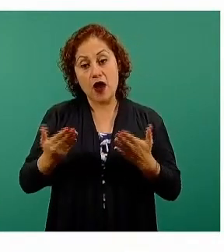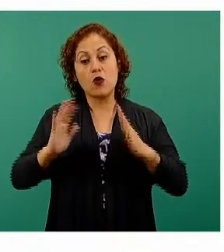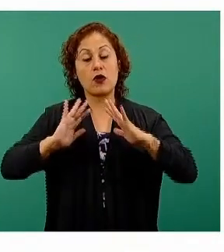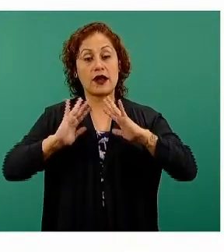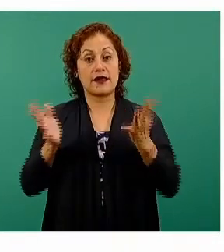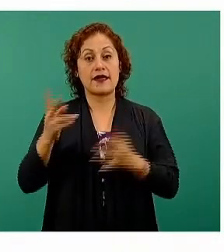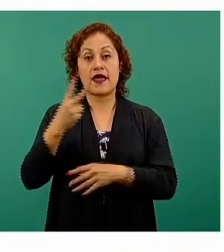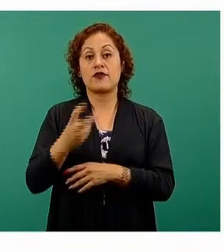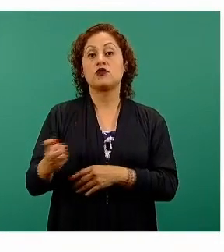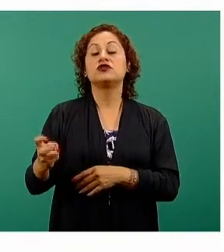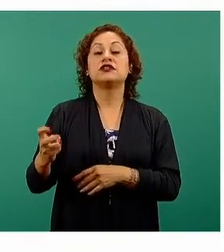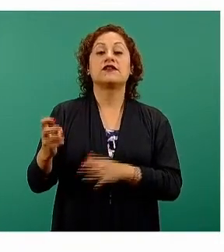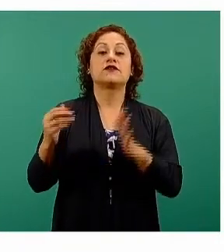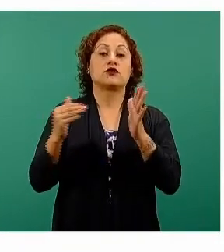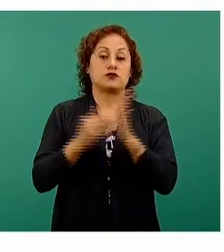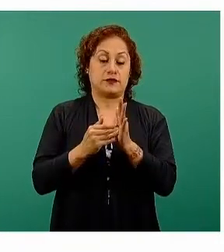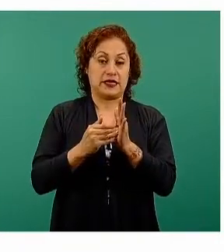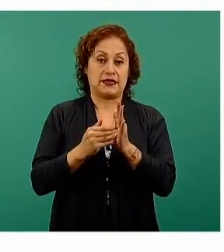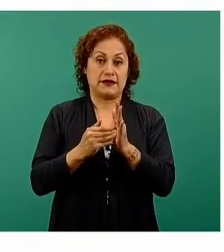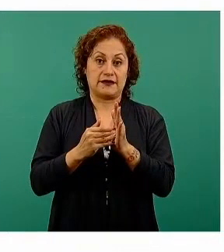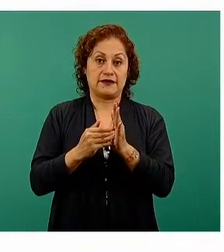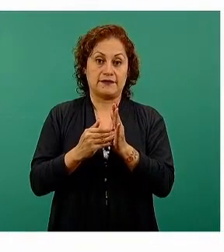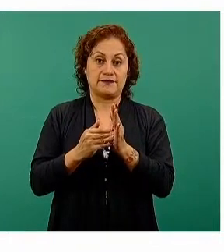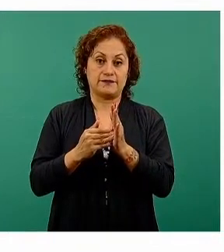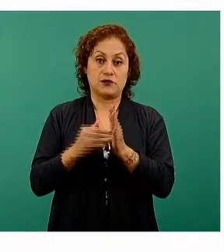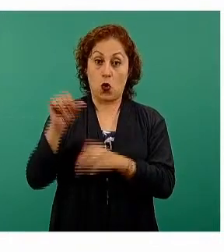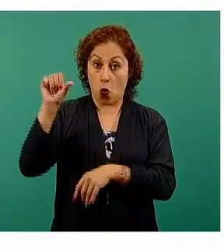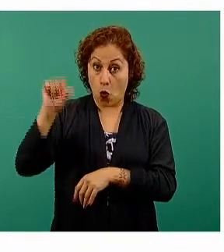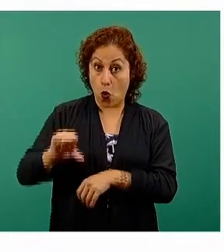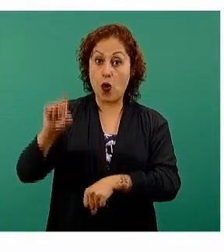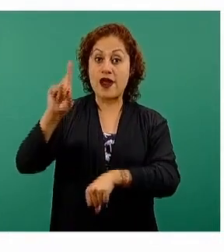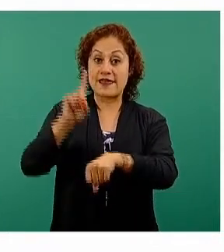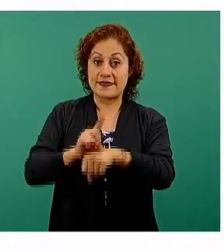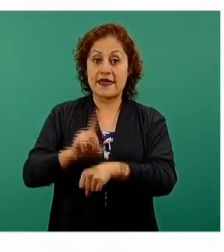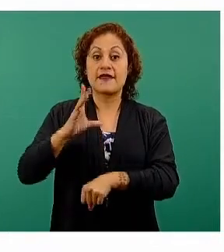200,000. El día de hoy son